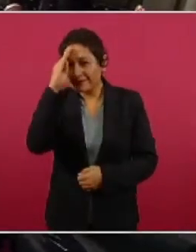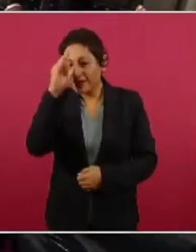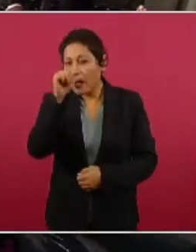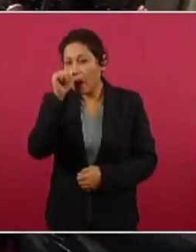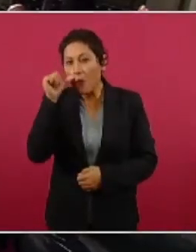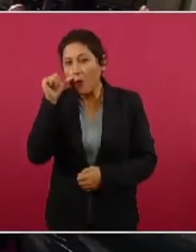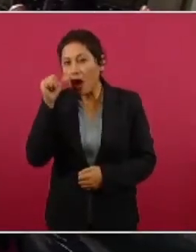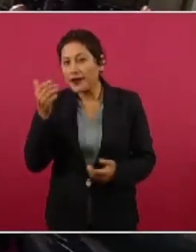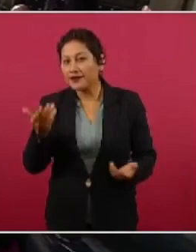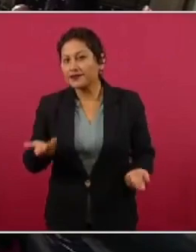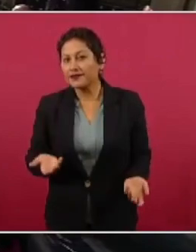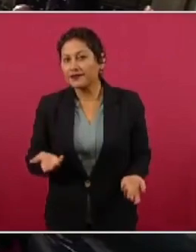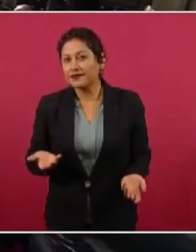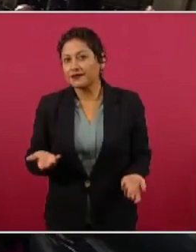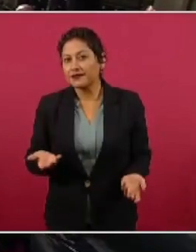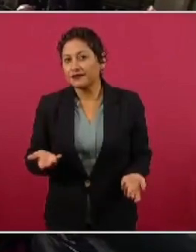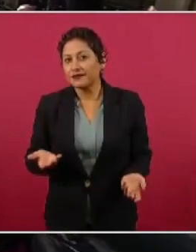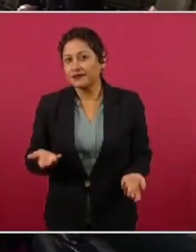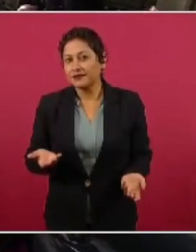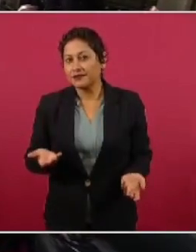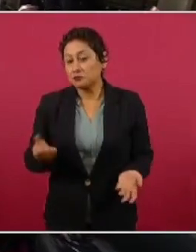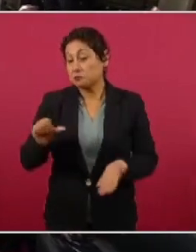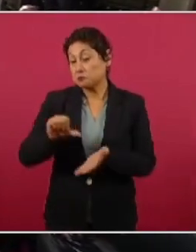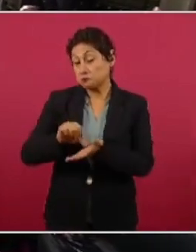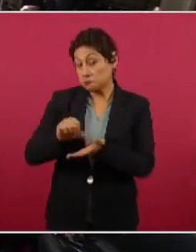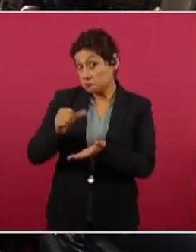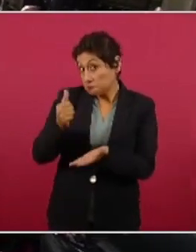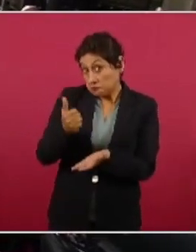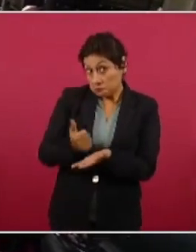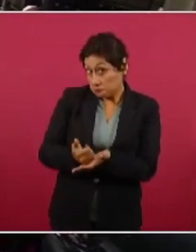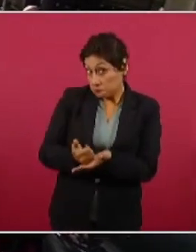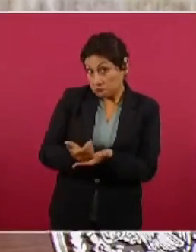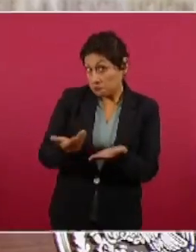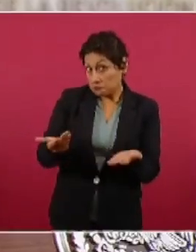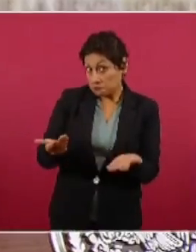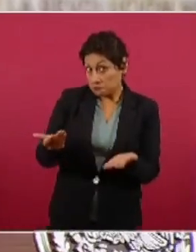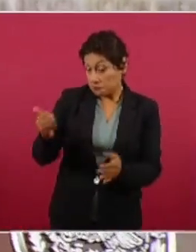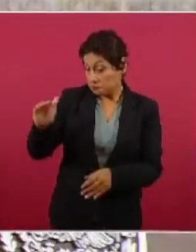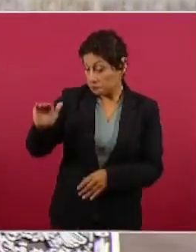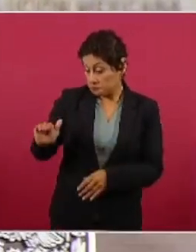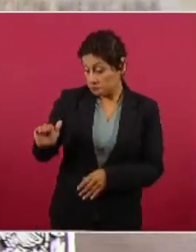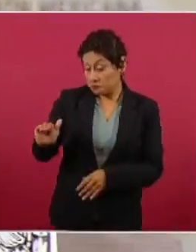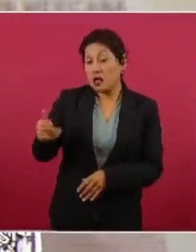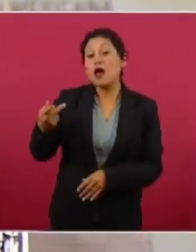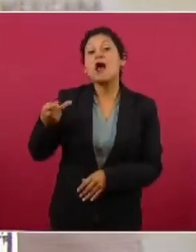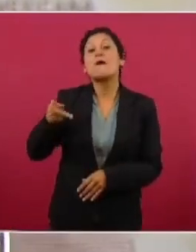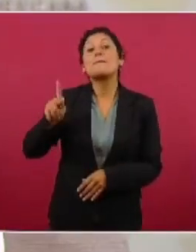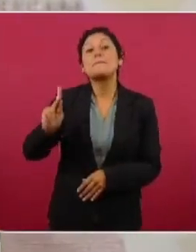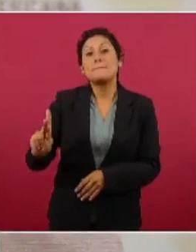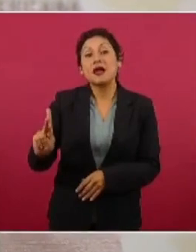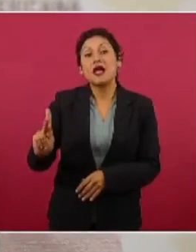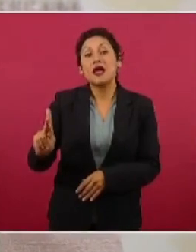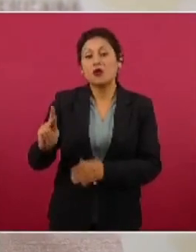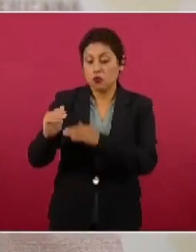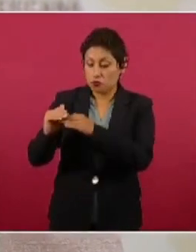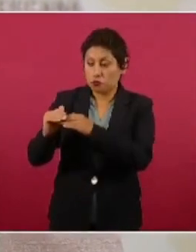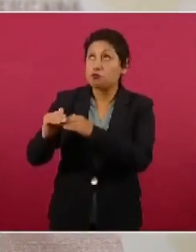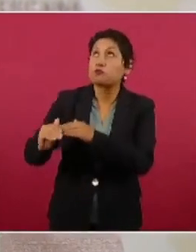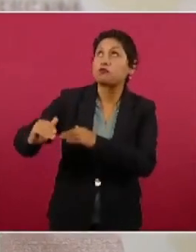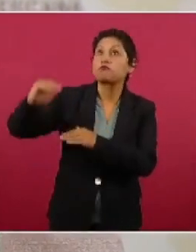no era grande físicamente, era grande política,